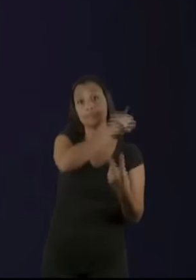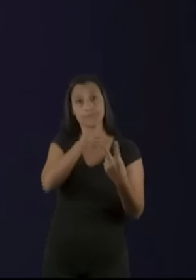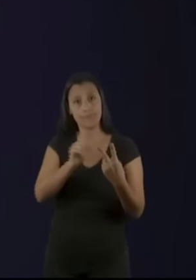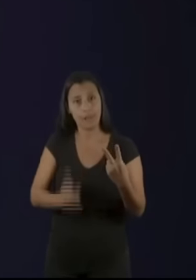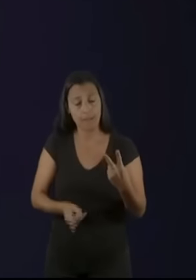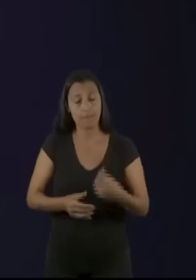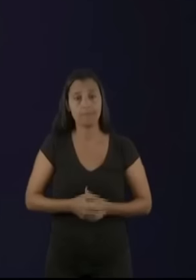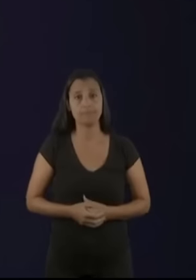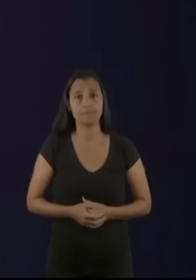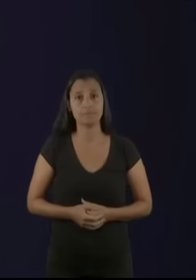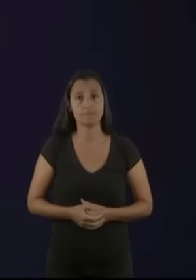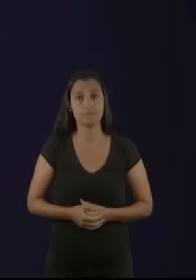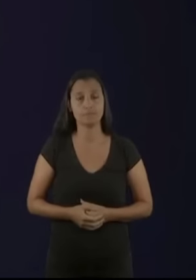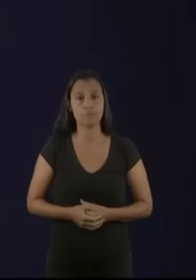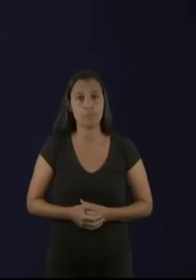de